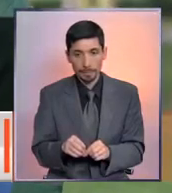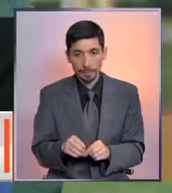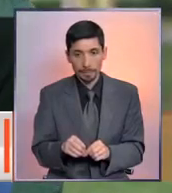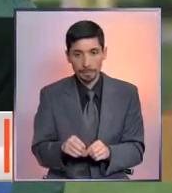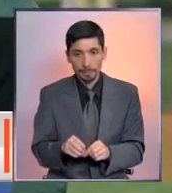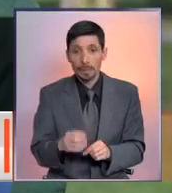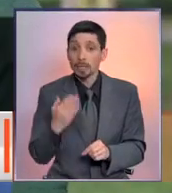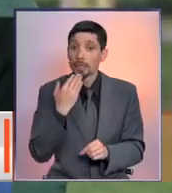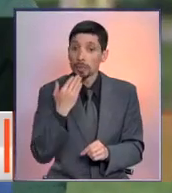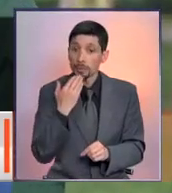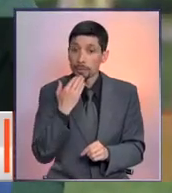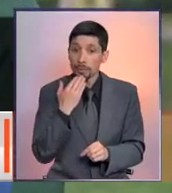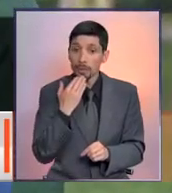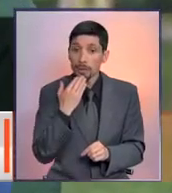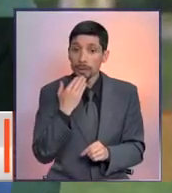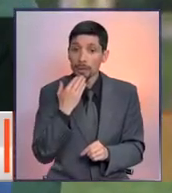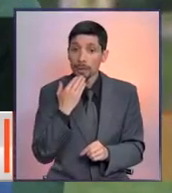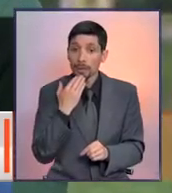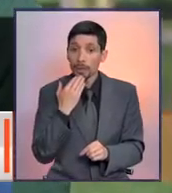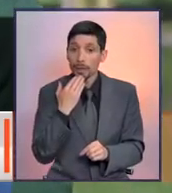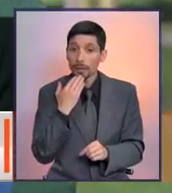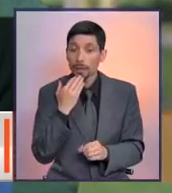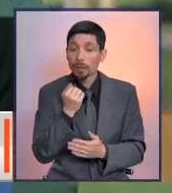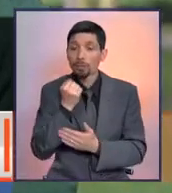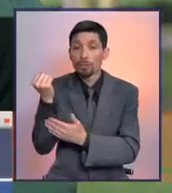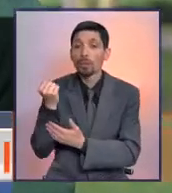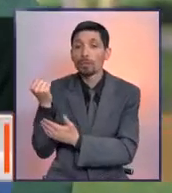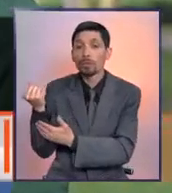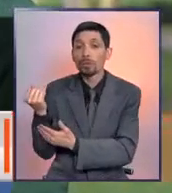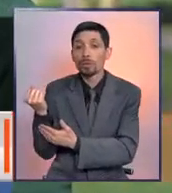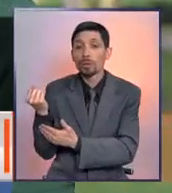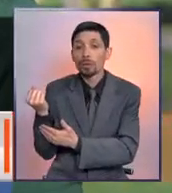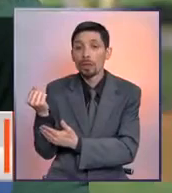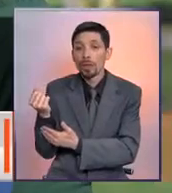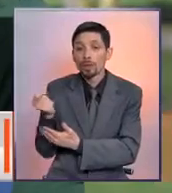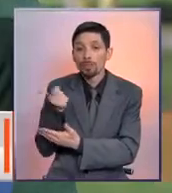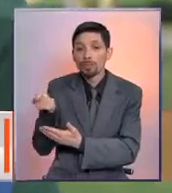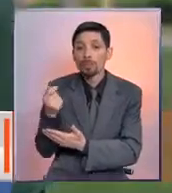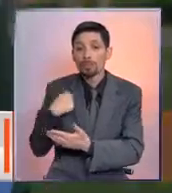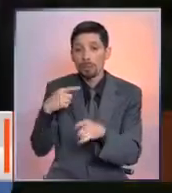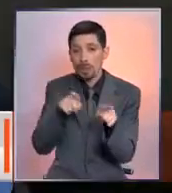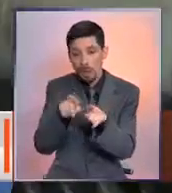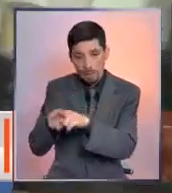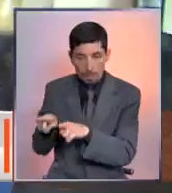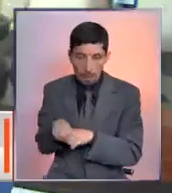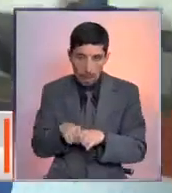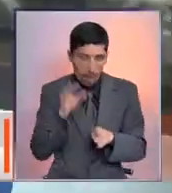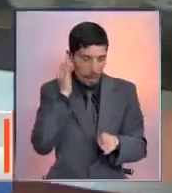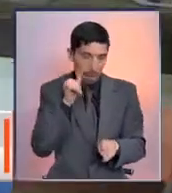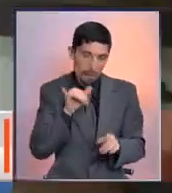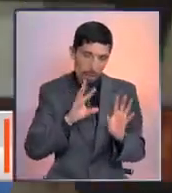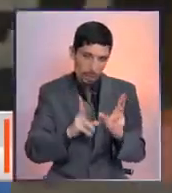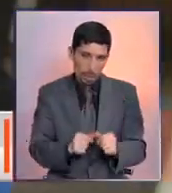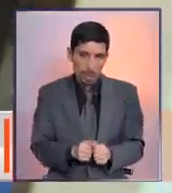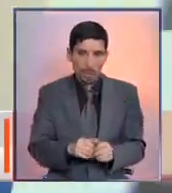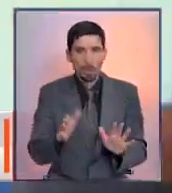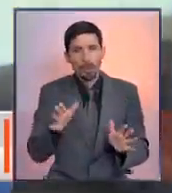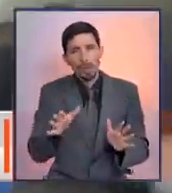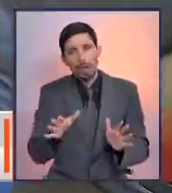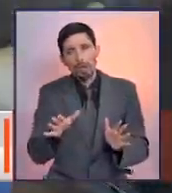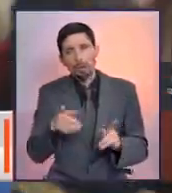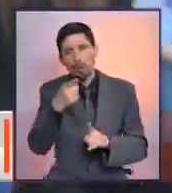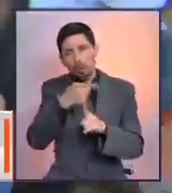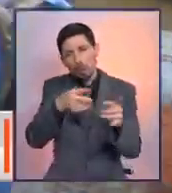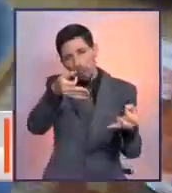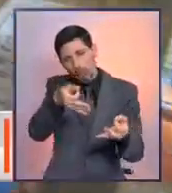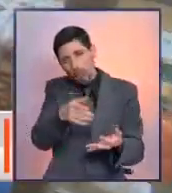as well as to help my sisters and family. En promedio, ellas ganan cerca de 400 mil